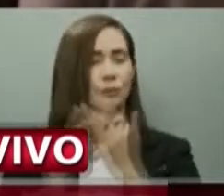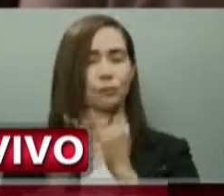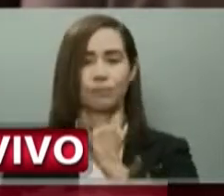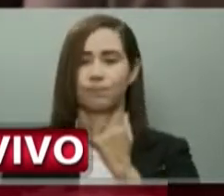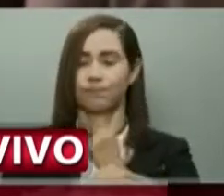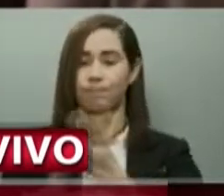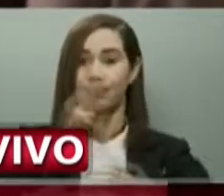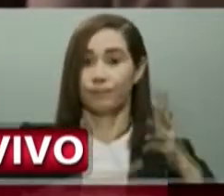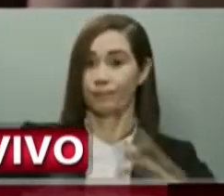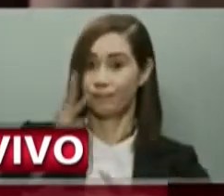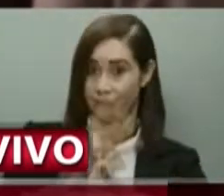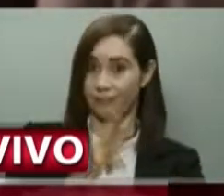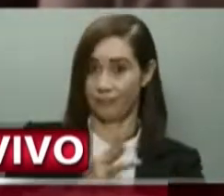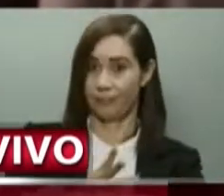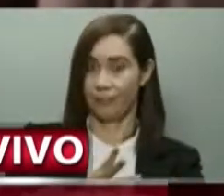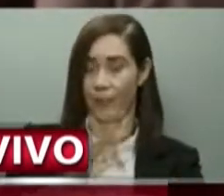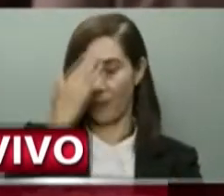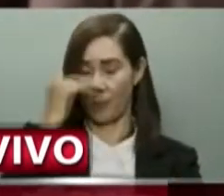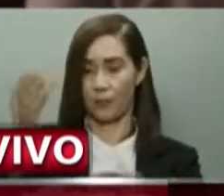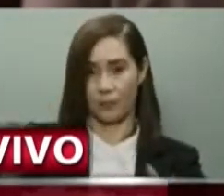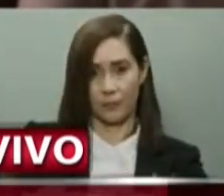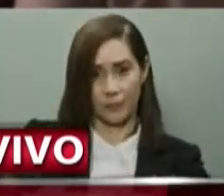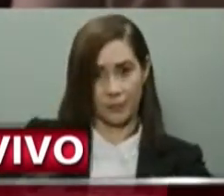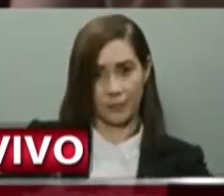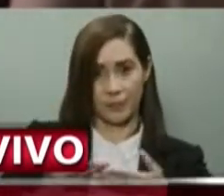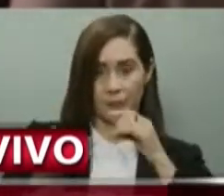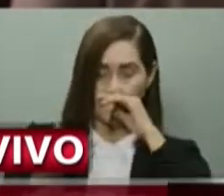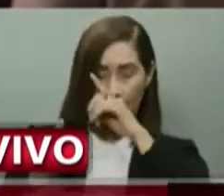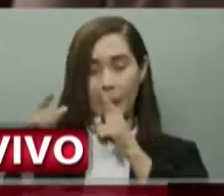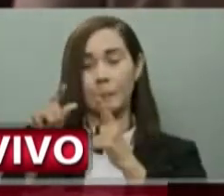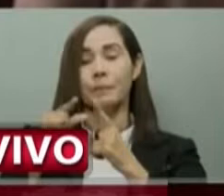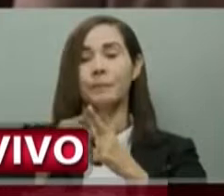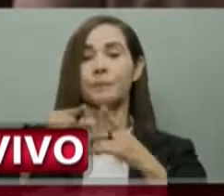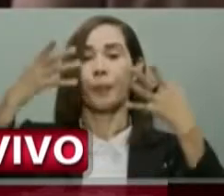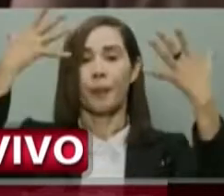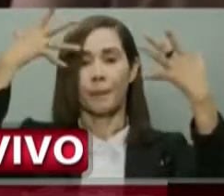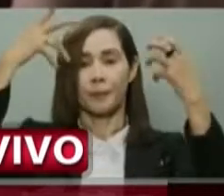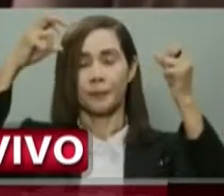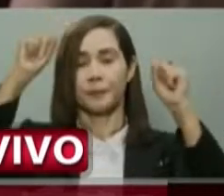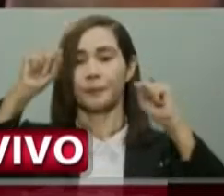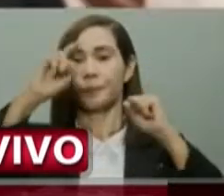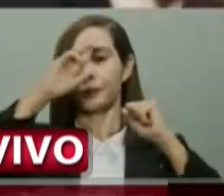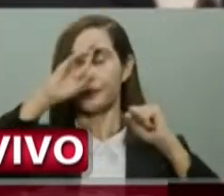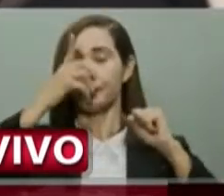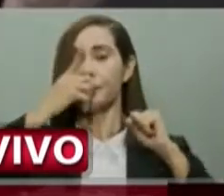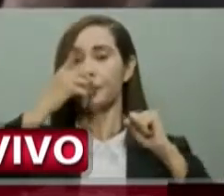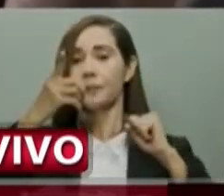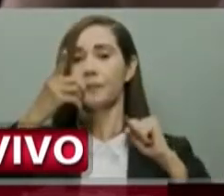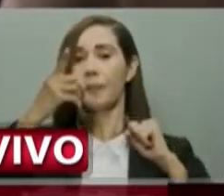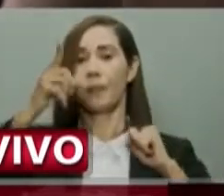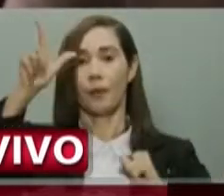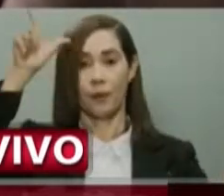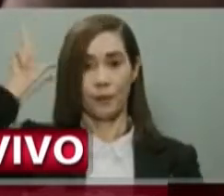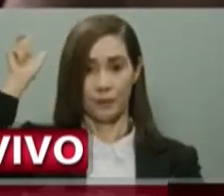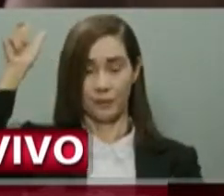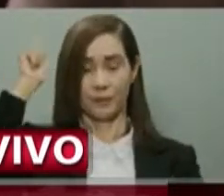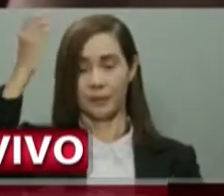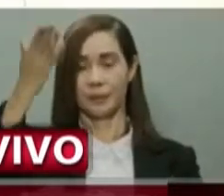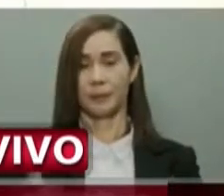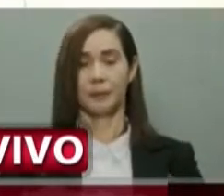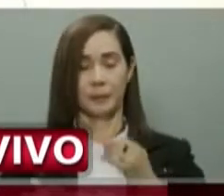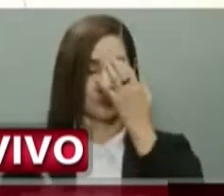del mundo? Por eso queremos recibir las palabras del excelentísimo presidente constitucional de la República Dominicana, Luis